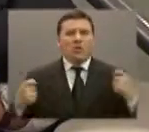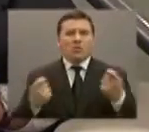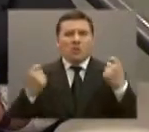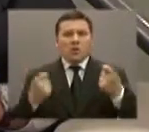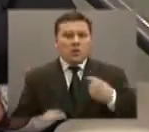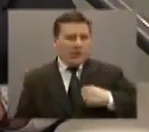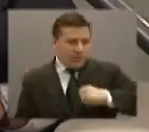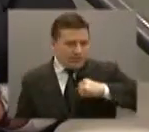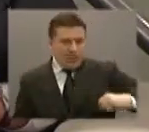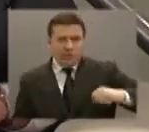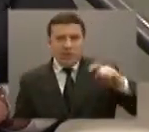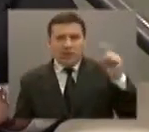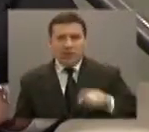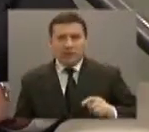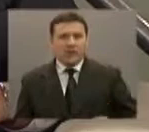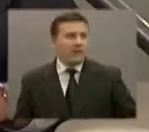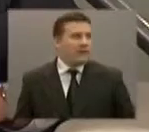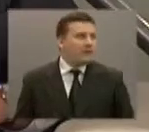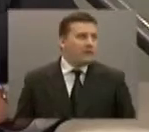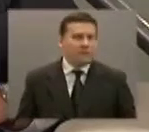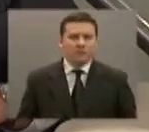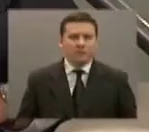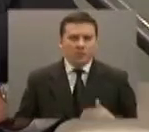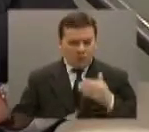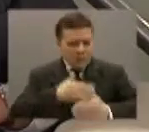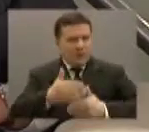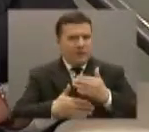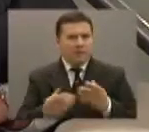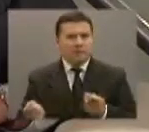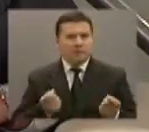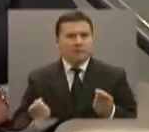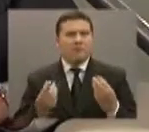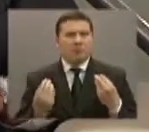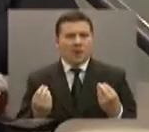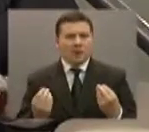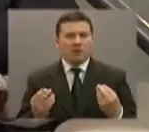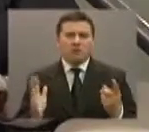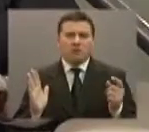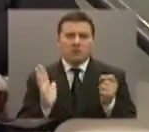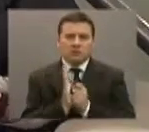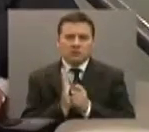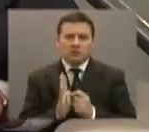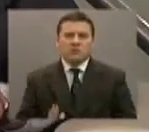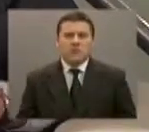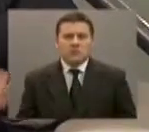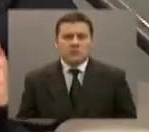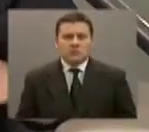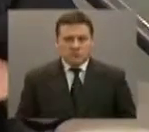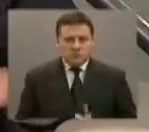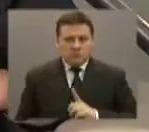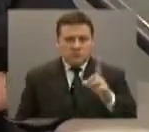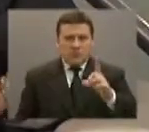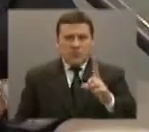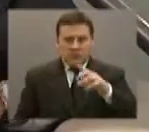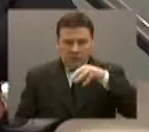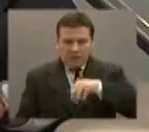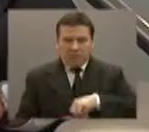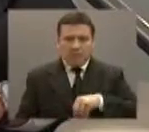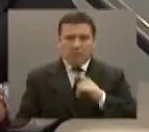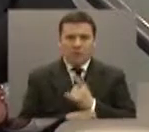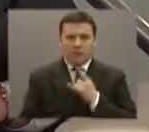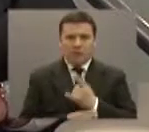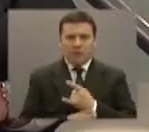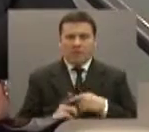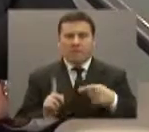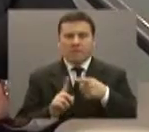derechos y deberes de los usuarios estamos adelantando una estrategia para eso liderada por la delegatura de protección al